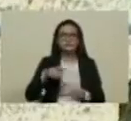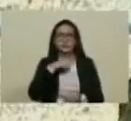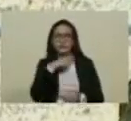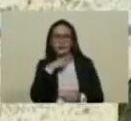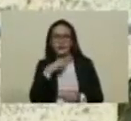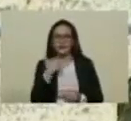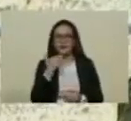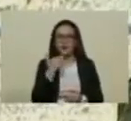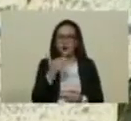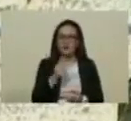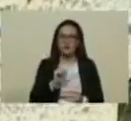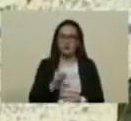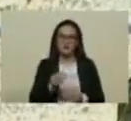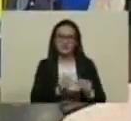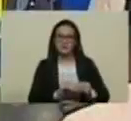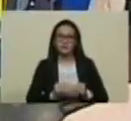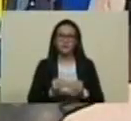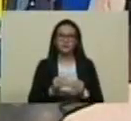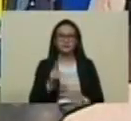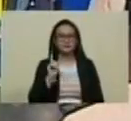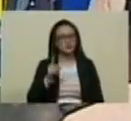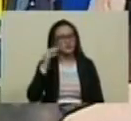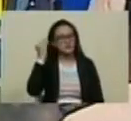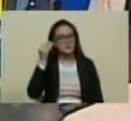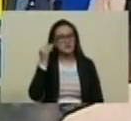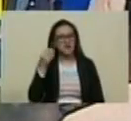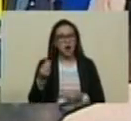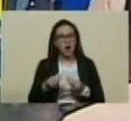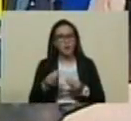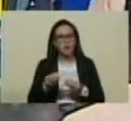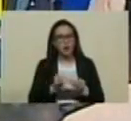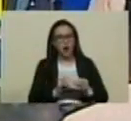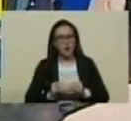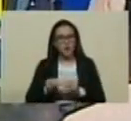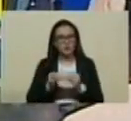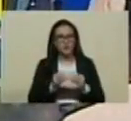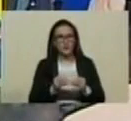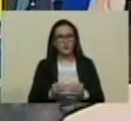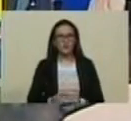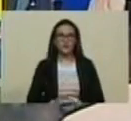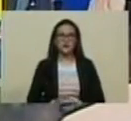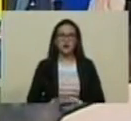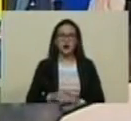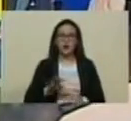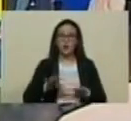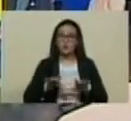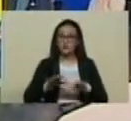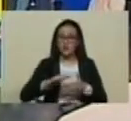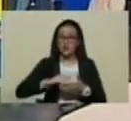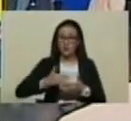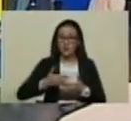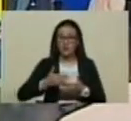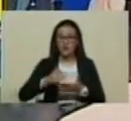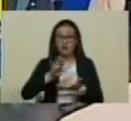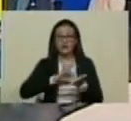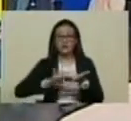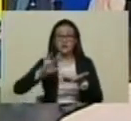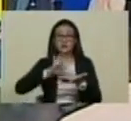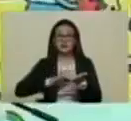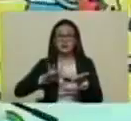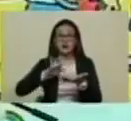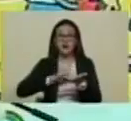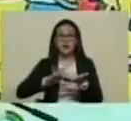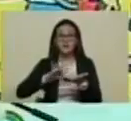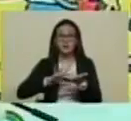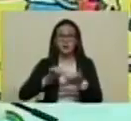y tenemos que pensar cómo repotenciar las computadoras, las tabletas canaimas, para